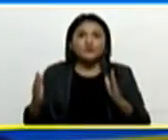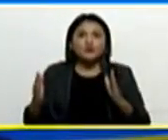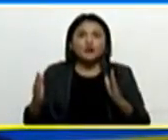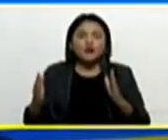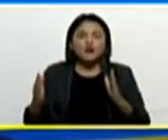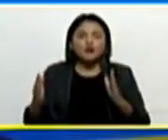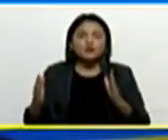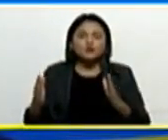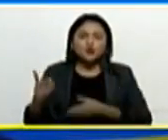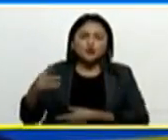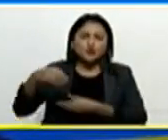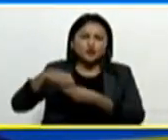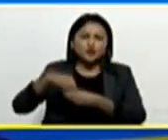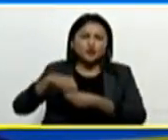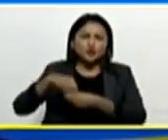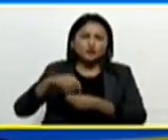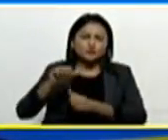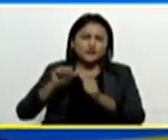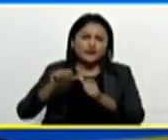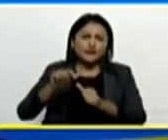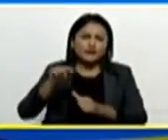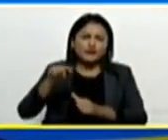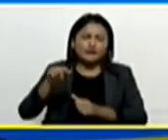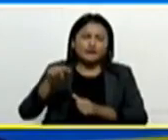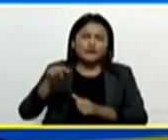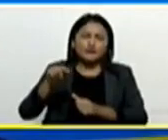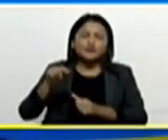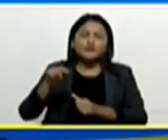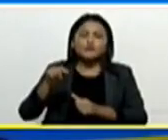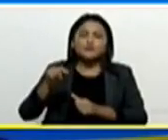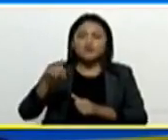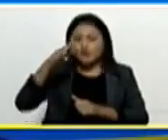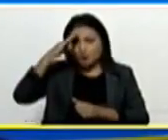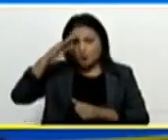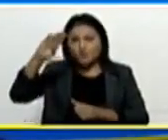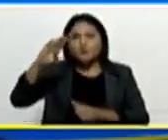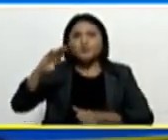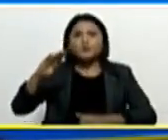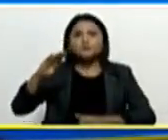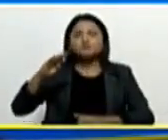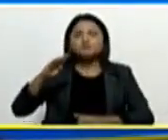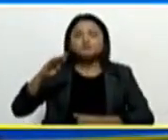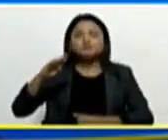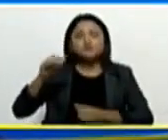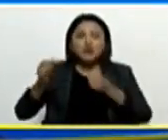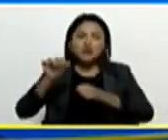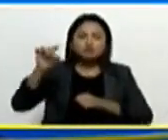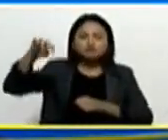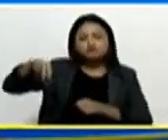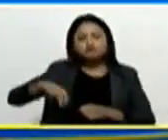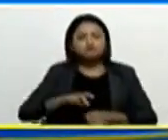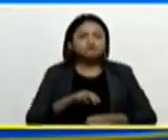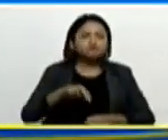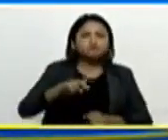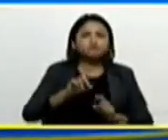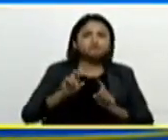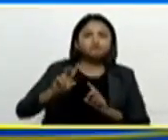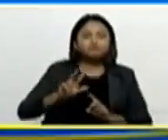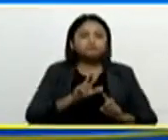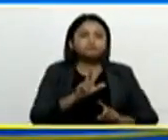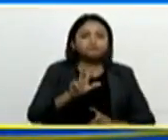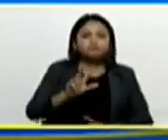Habana. Ahí ya bajamos del vehículo y estuvimos conversando un poco de pie. Y le